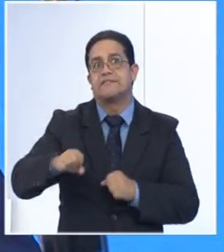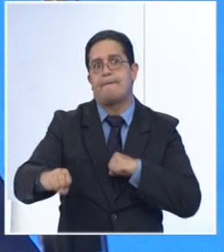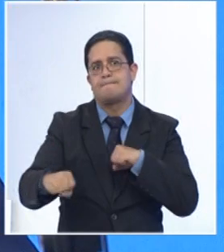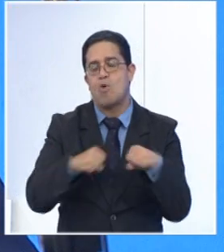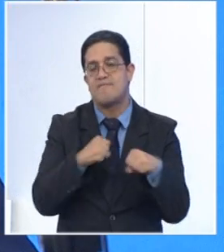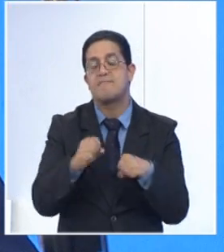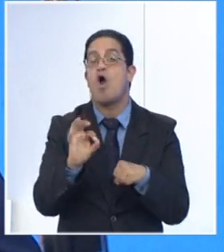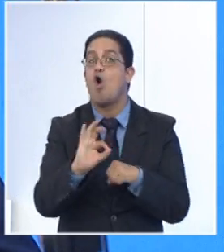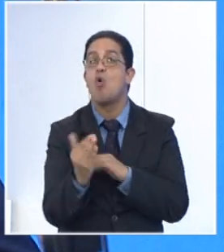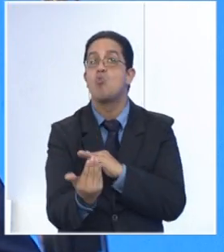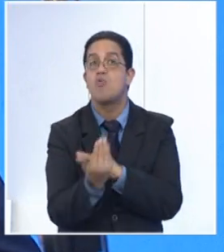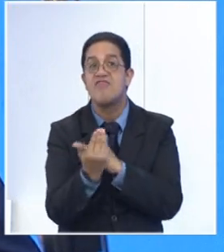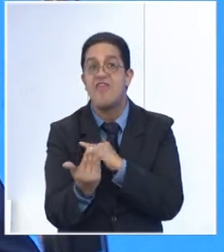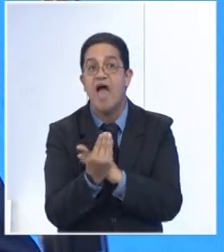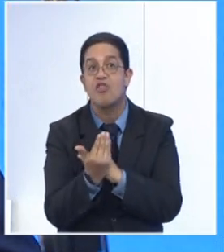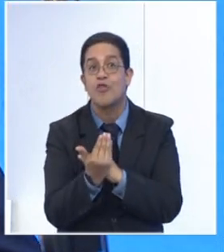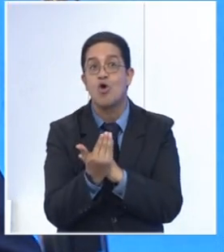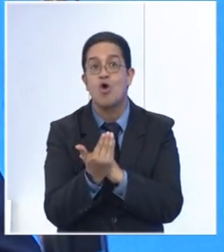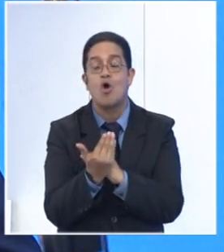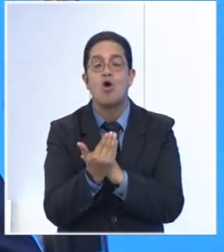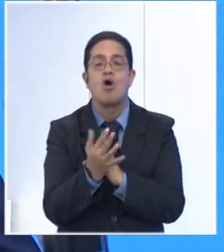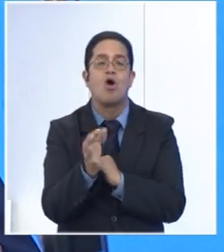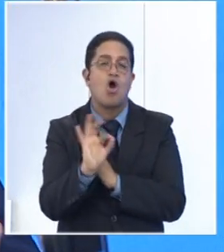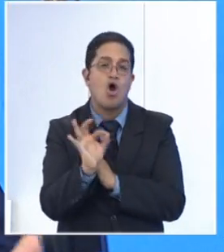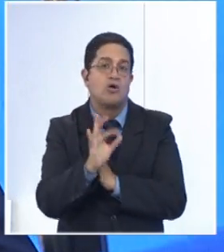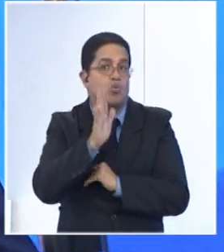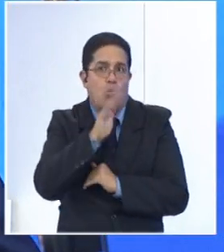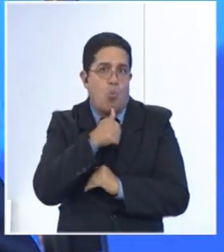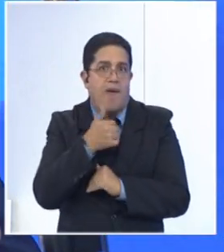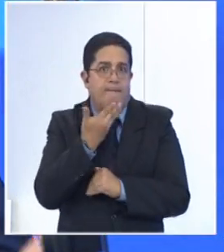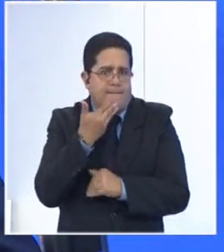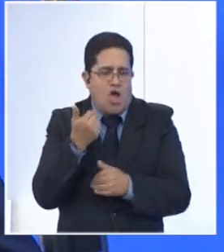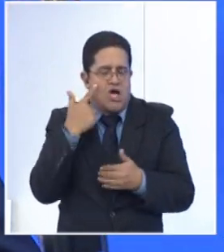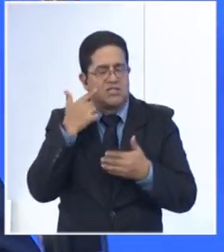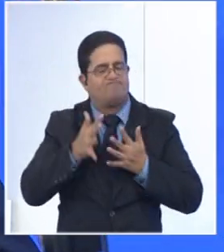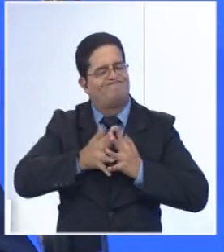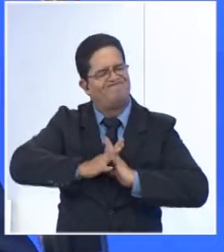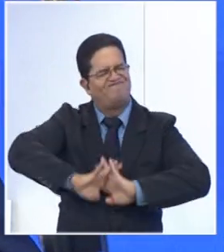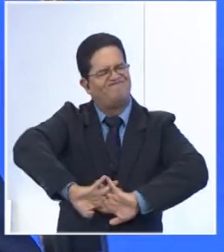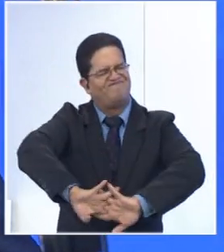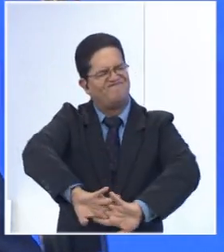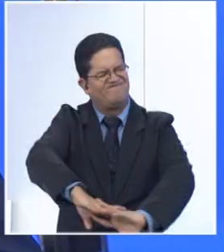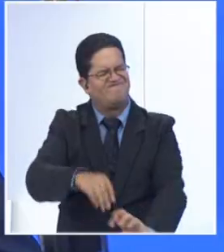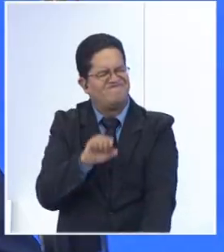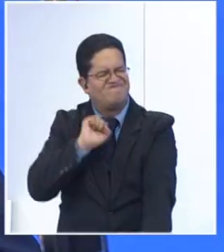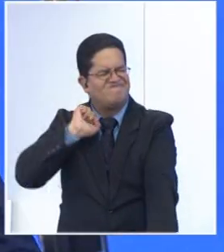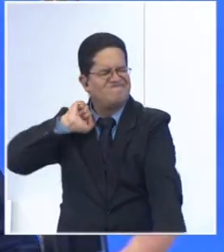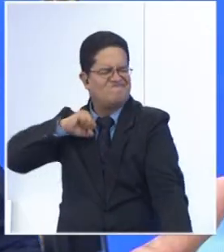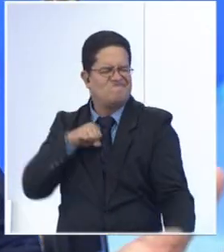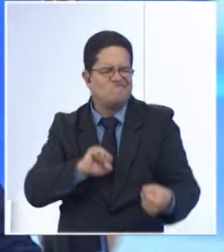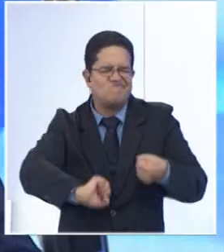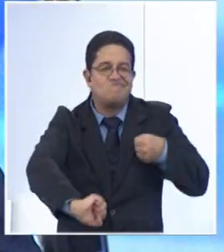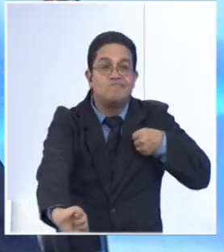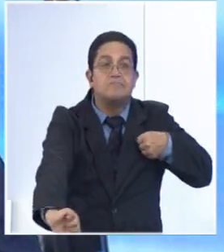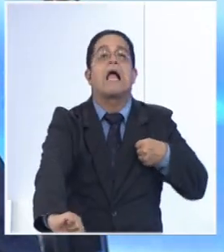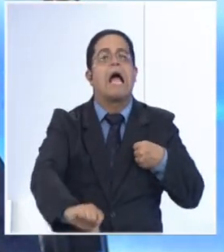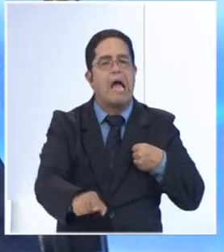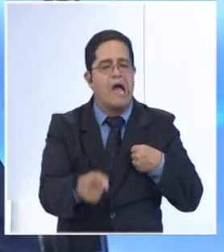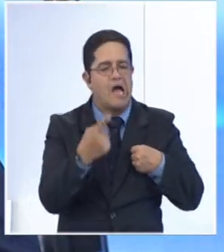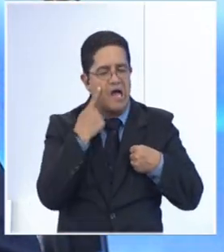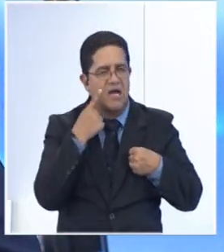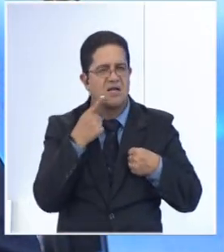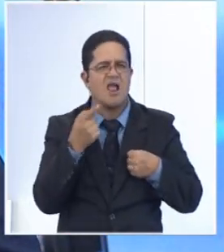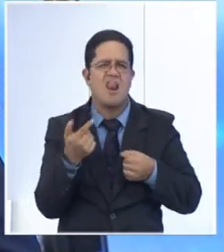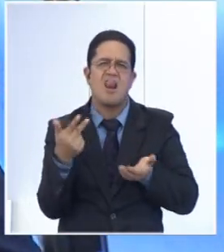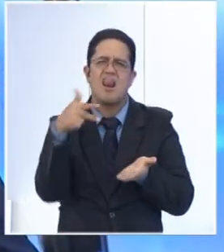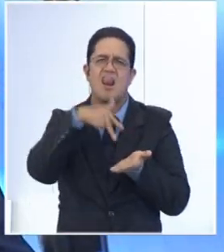cuidado, o inclusive pues si no mejora con el estiramiento, que muchas veces tú haces varios días de estiramiento, tú amaneces con un dolor y de repente